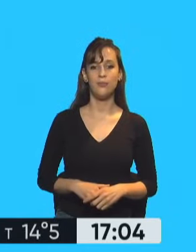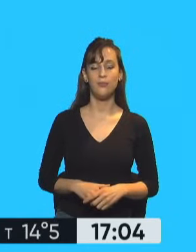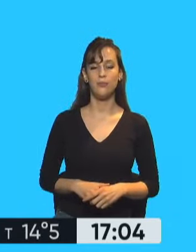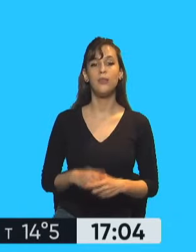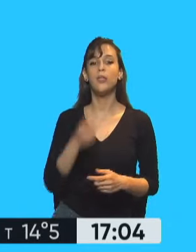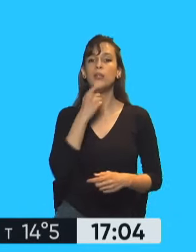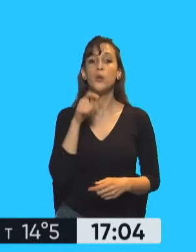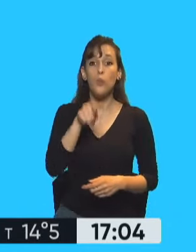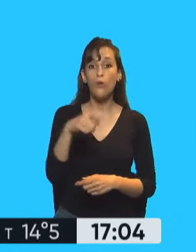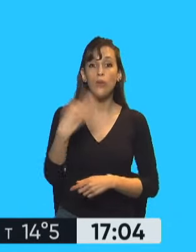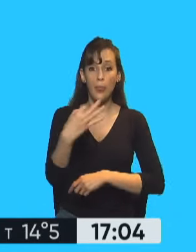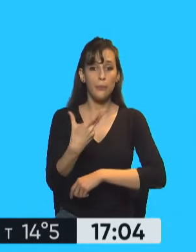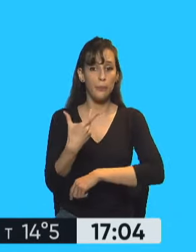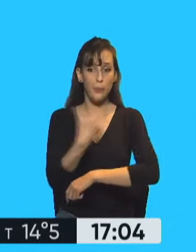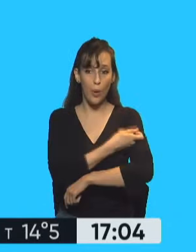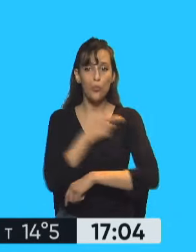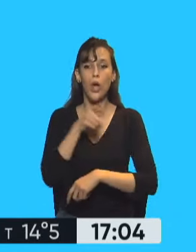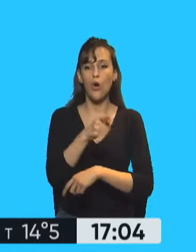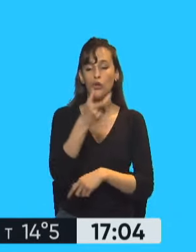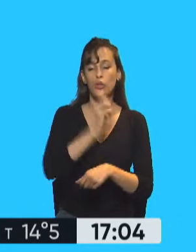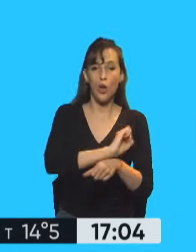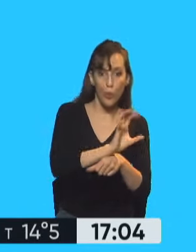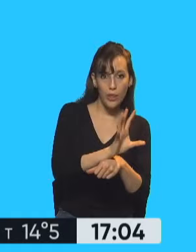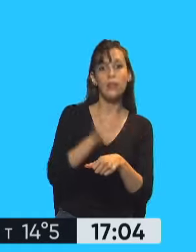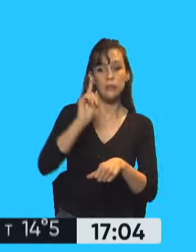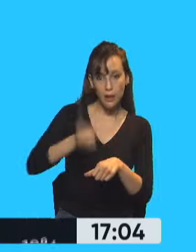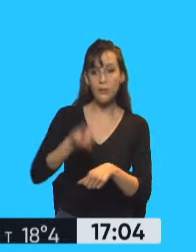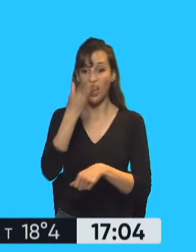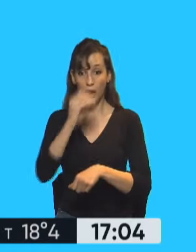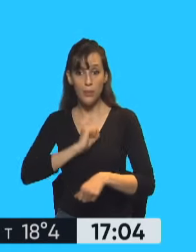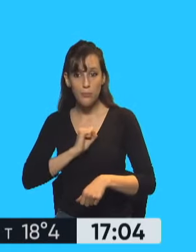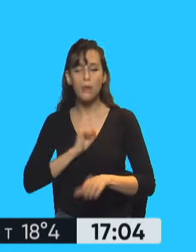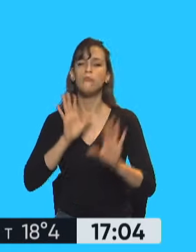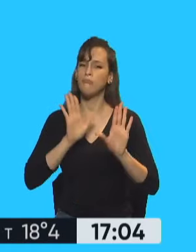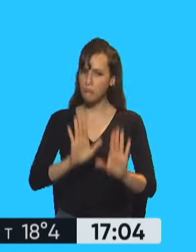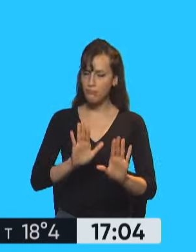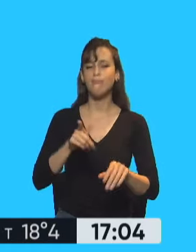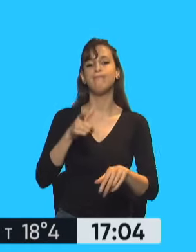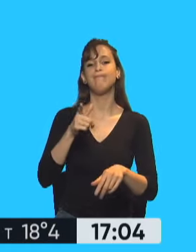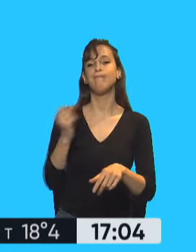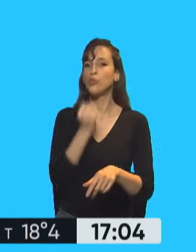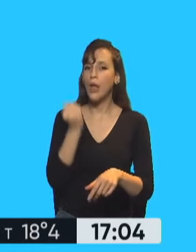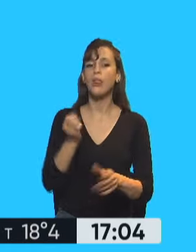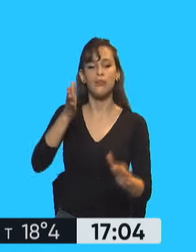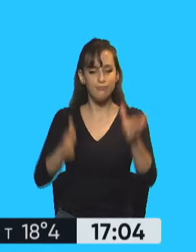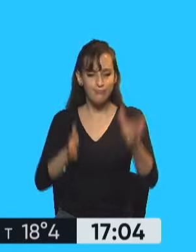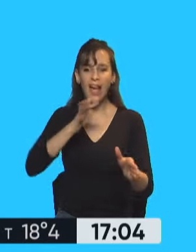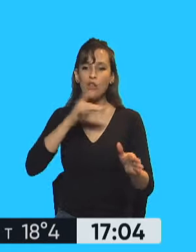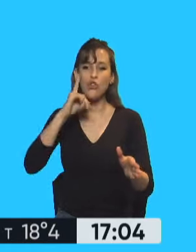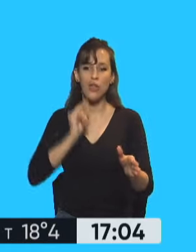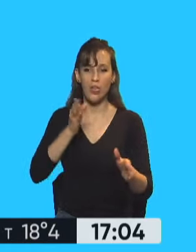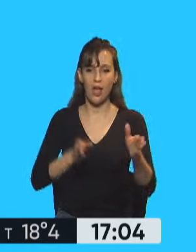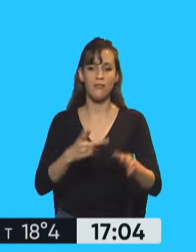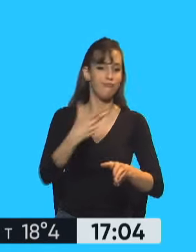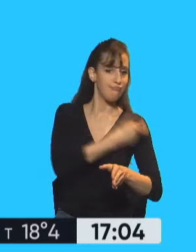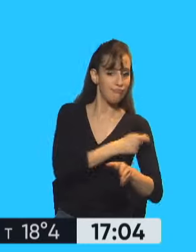Si tenés que recibir la vacuna contra COVID-19 y también la de la gripe, asegúrate de que pasen al menos 14 días